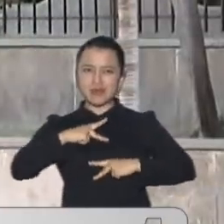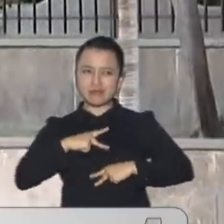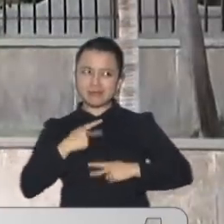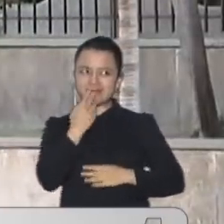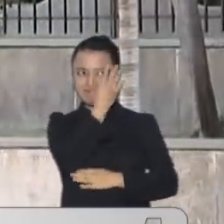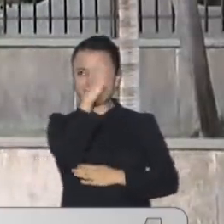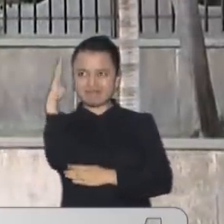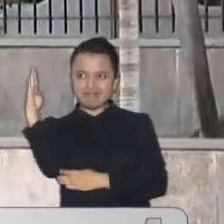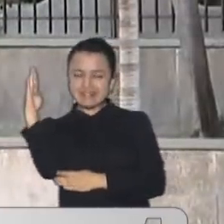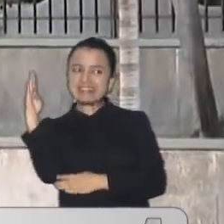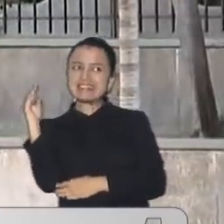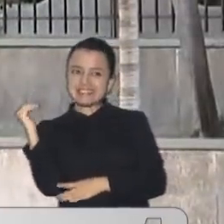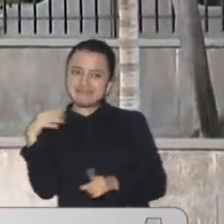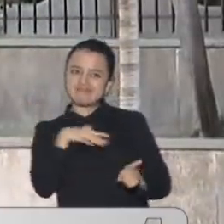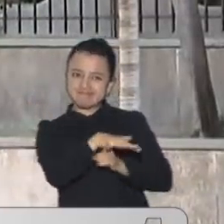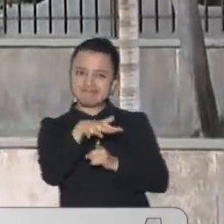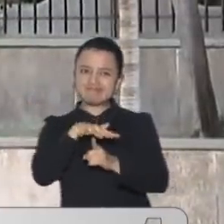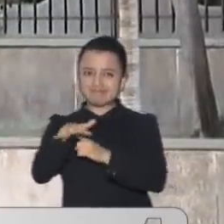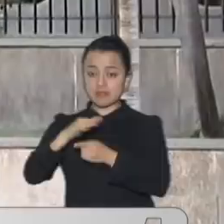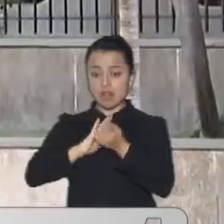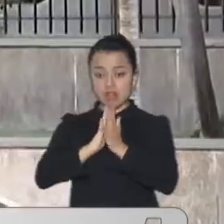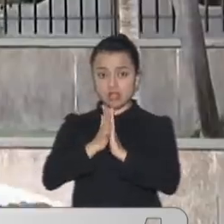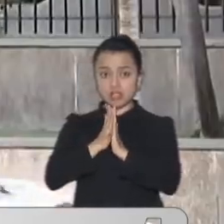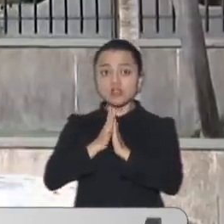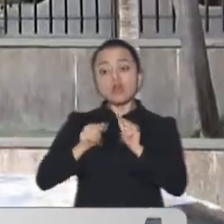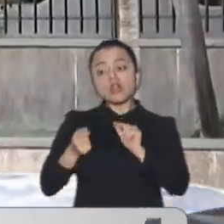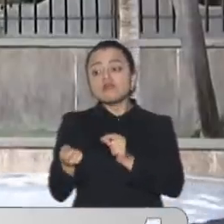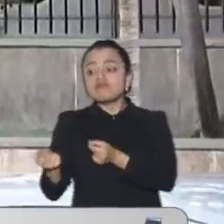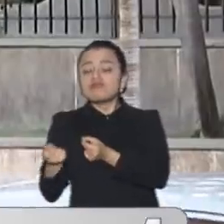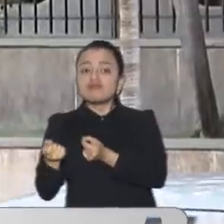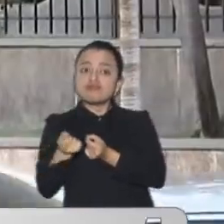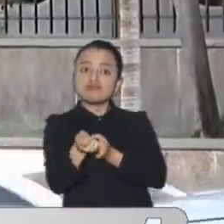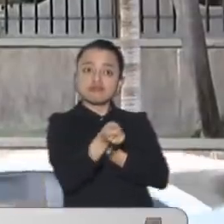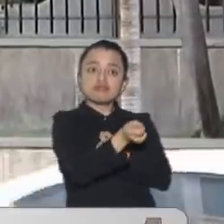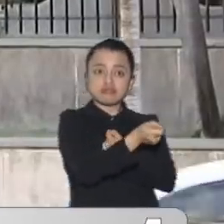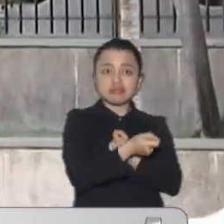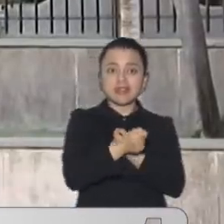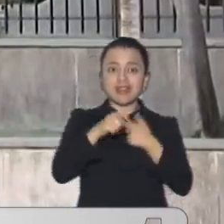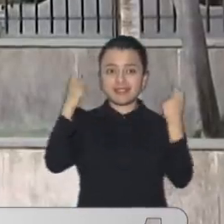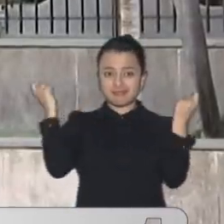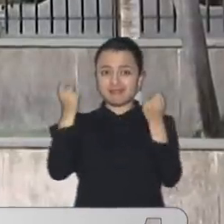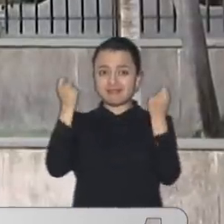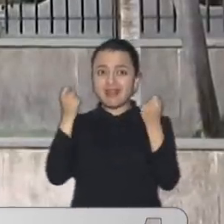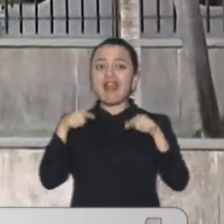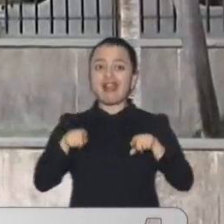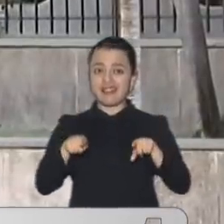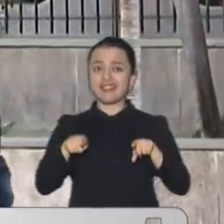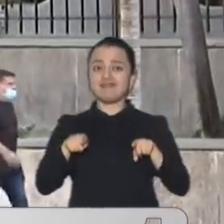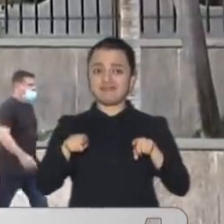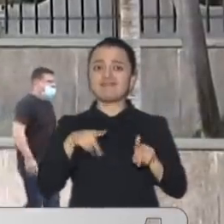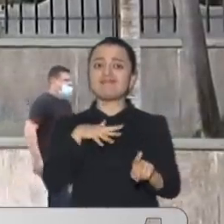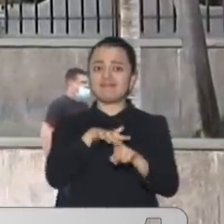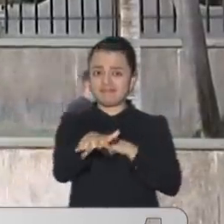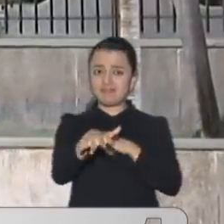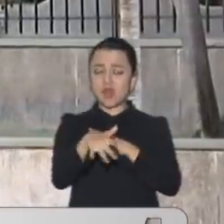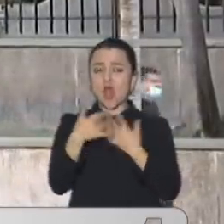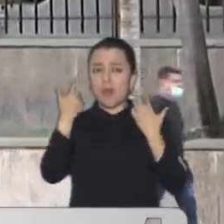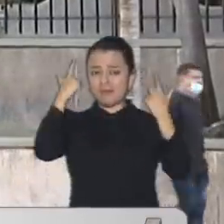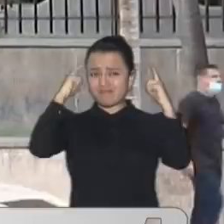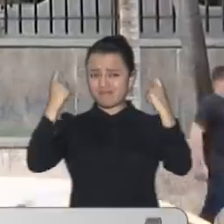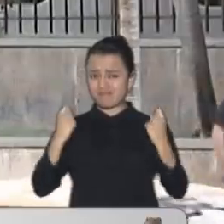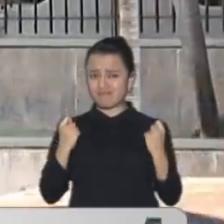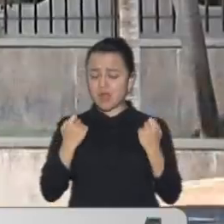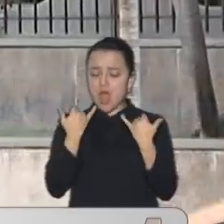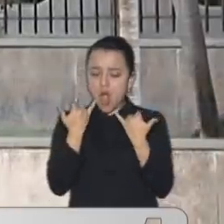Barranquilla, también en el centro y en la zona del mercado, han llevado a la preocupación que tienen hoy, porque pese a las